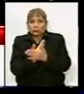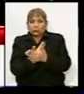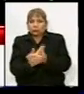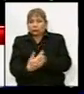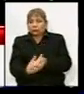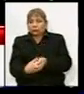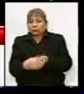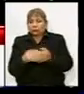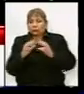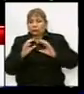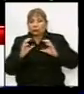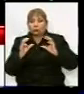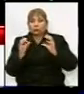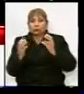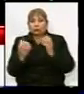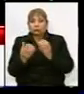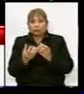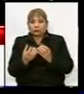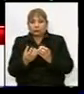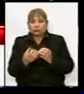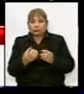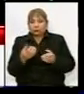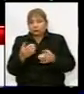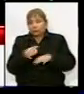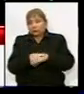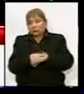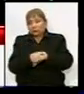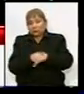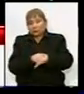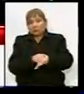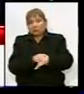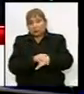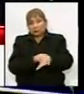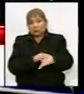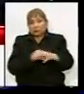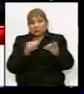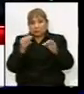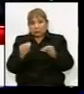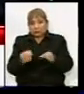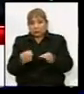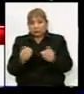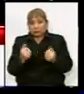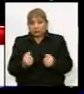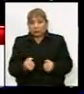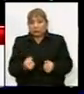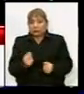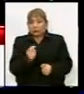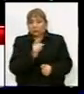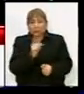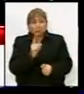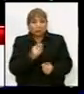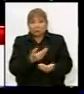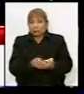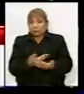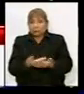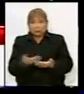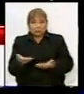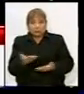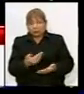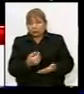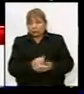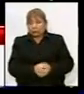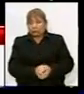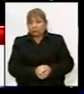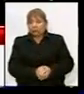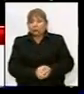no podría dar un proceso más lento al momento de tomar decisiones y no se trata de eso señor presidente